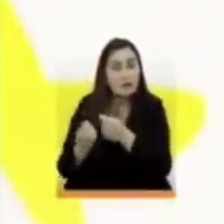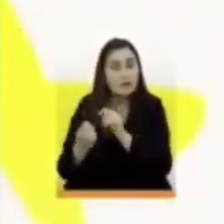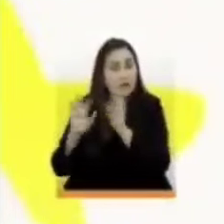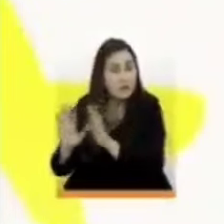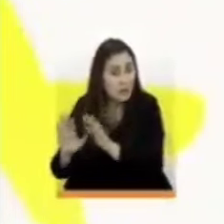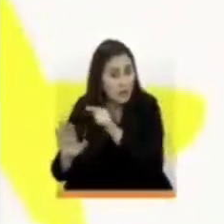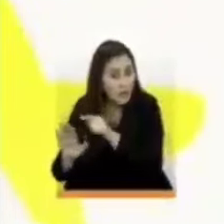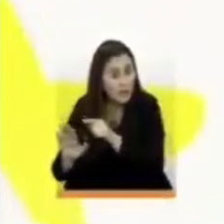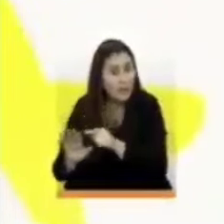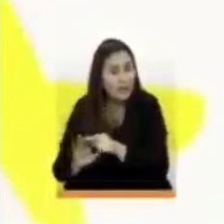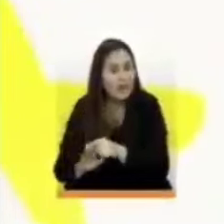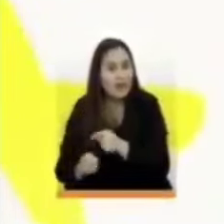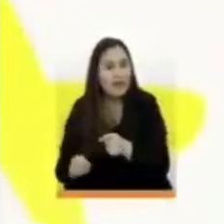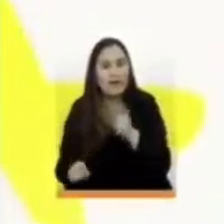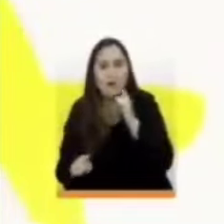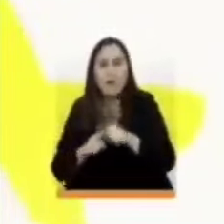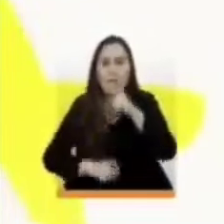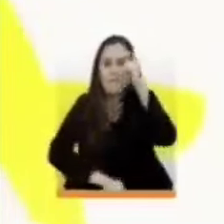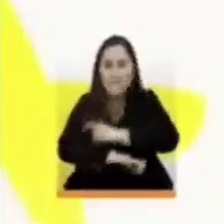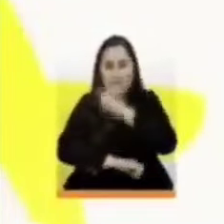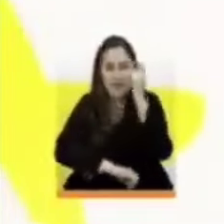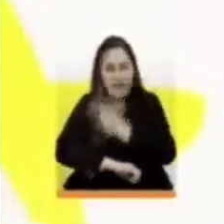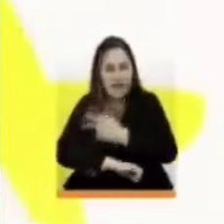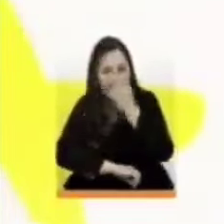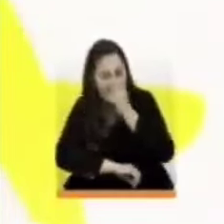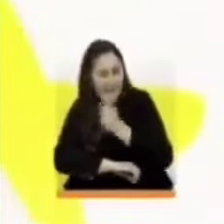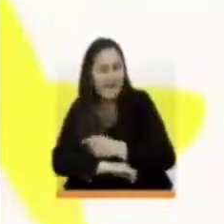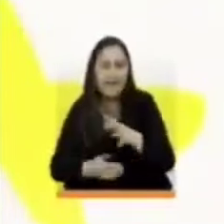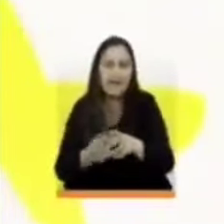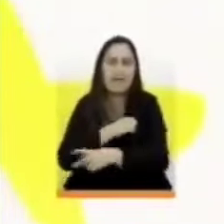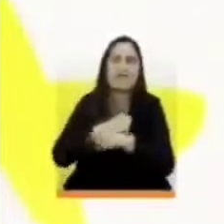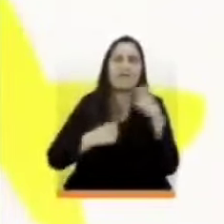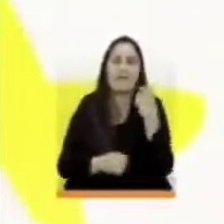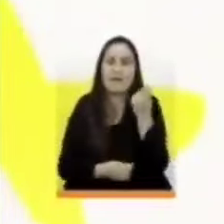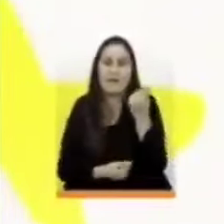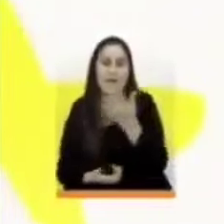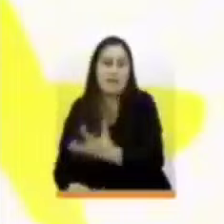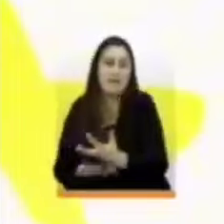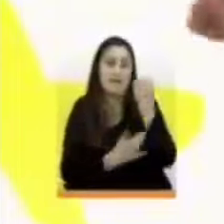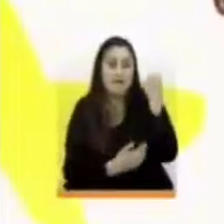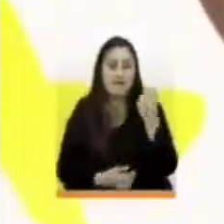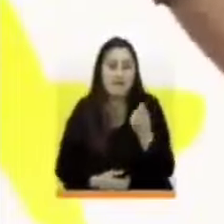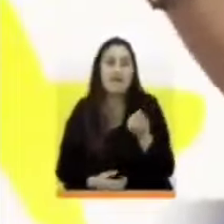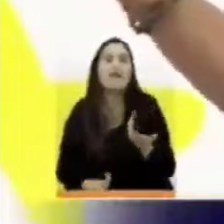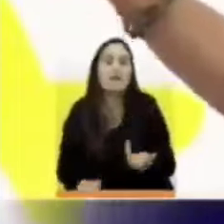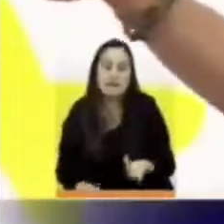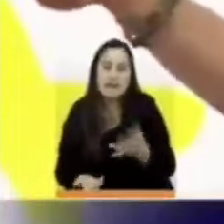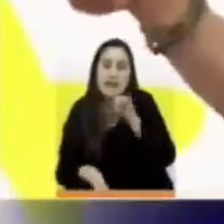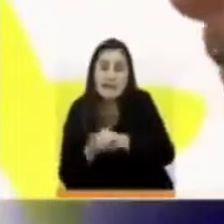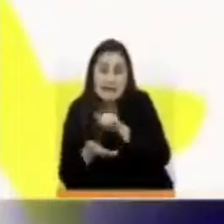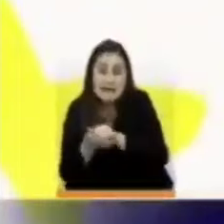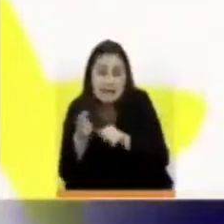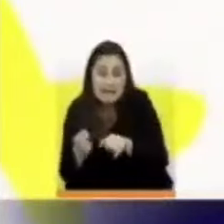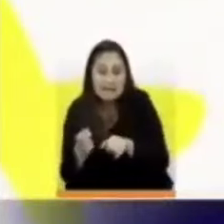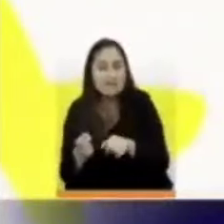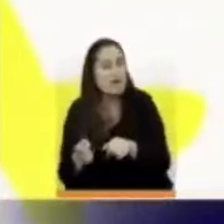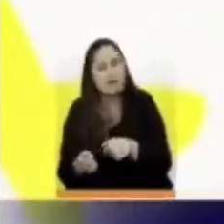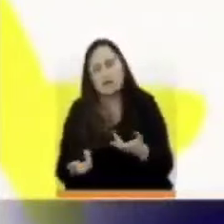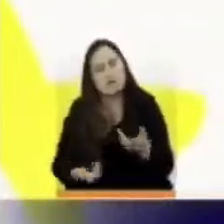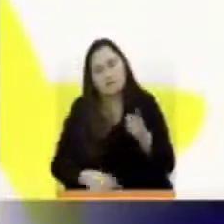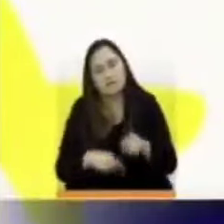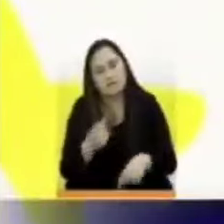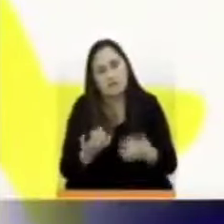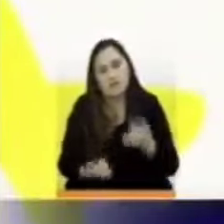ellos, poner unos peajes y robarse una plata larga, entonces eso mismo no se puede